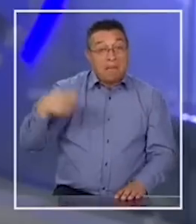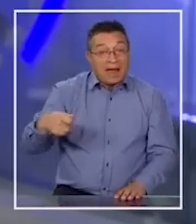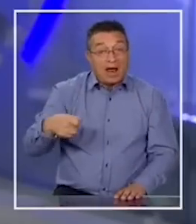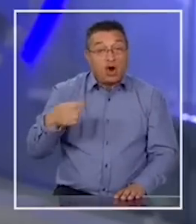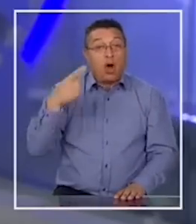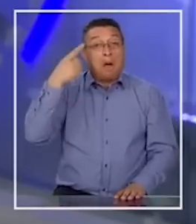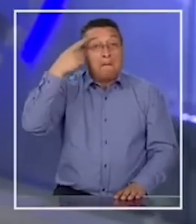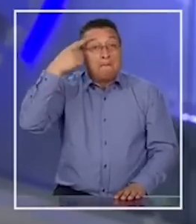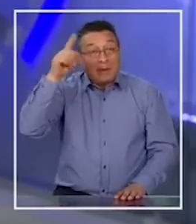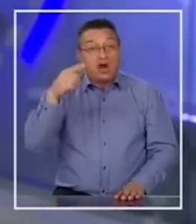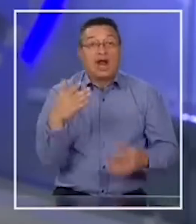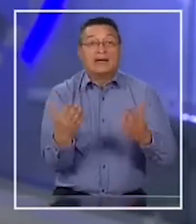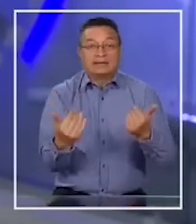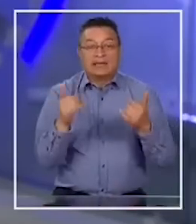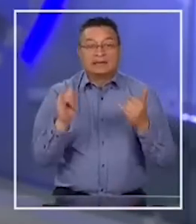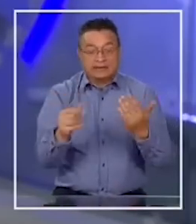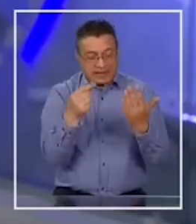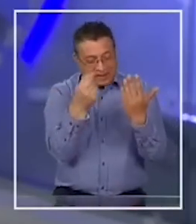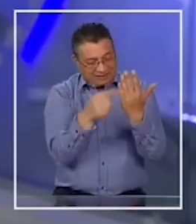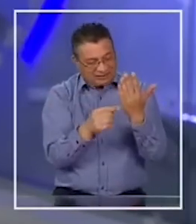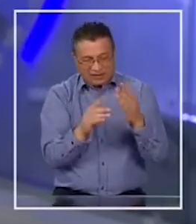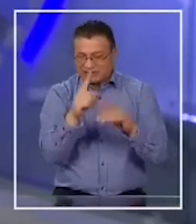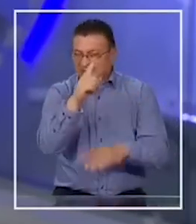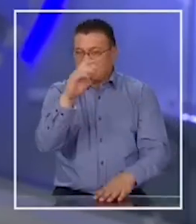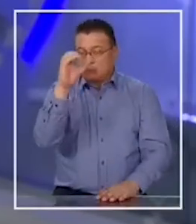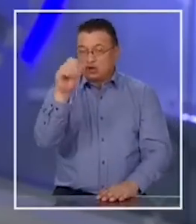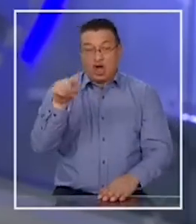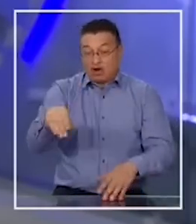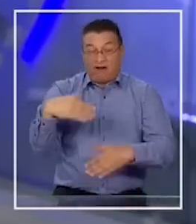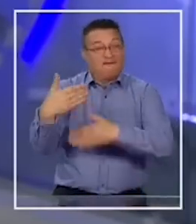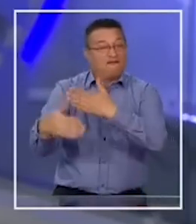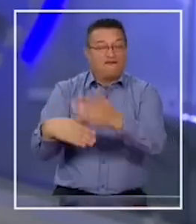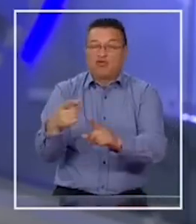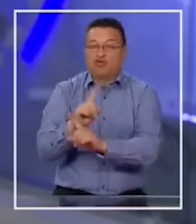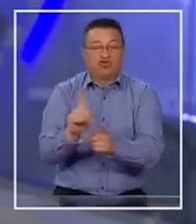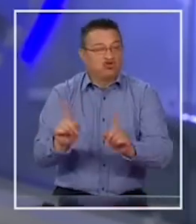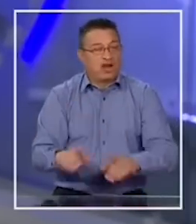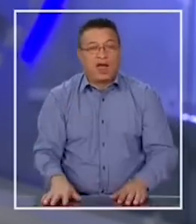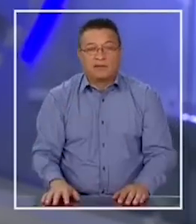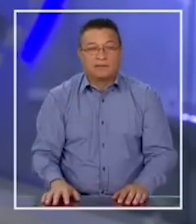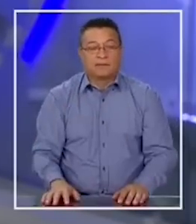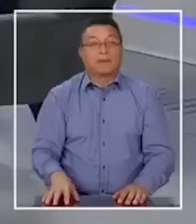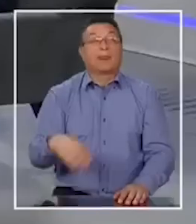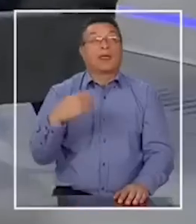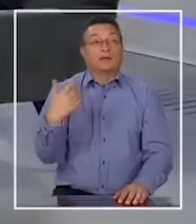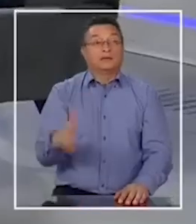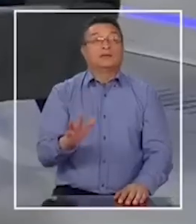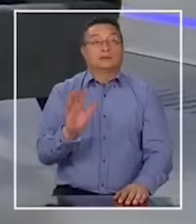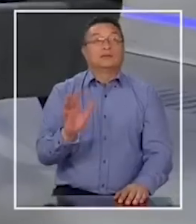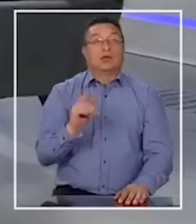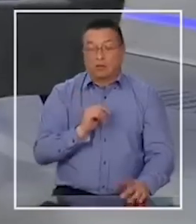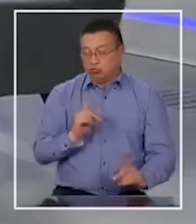Pero lo que sí requiere hoy día es revisarlo completamente porque como está no está funcionando solo para terminar